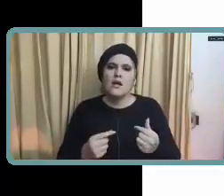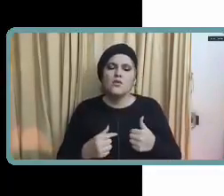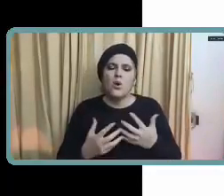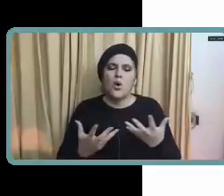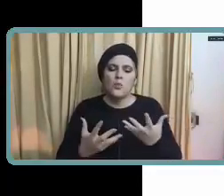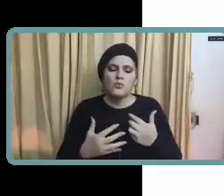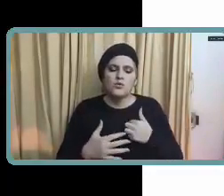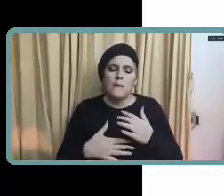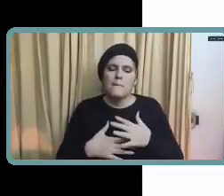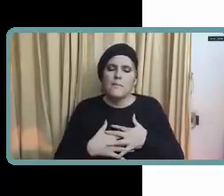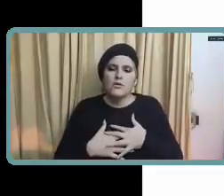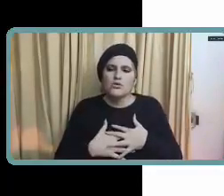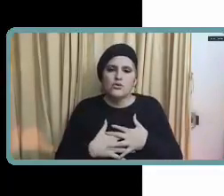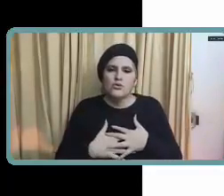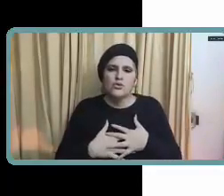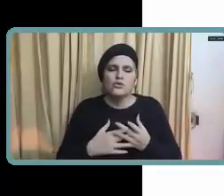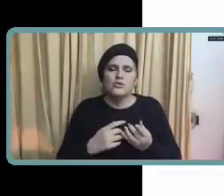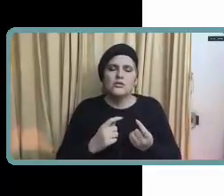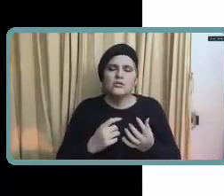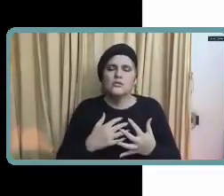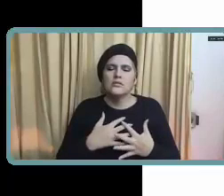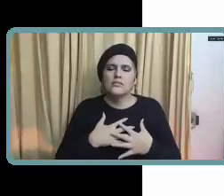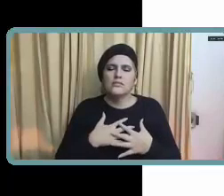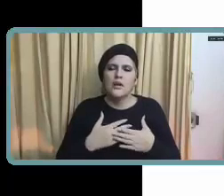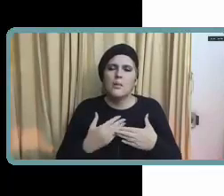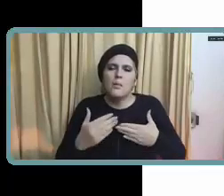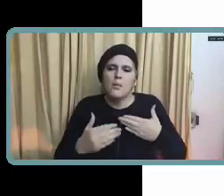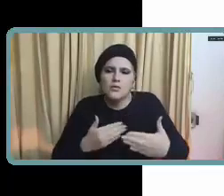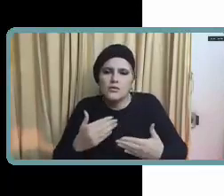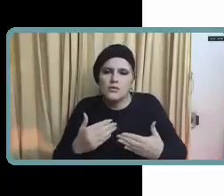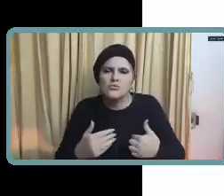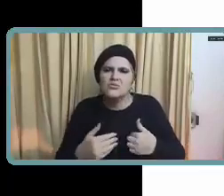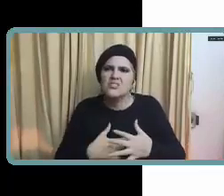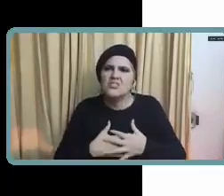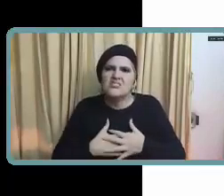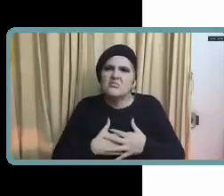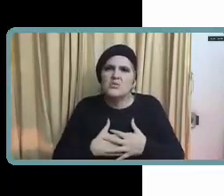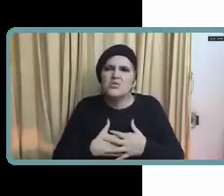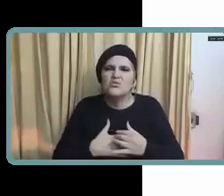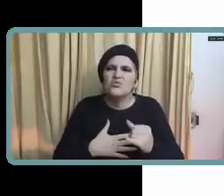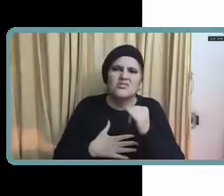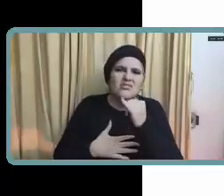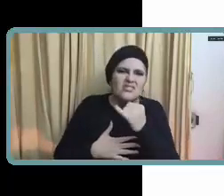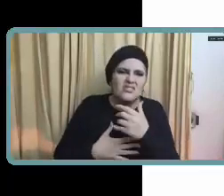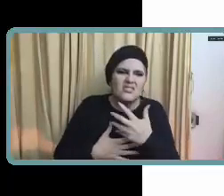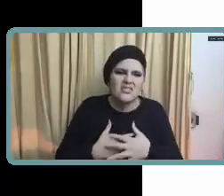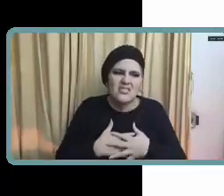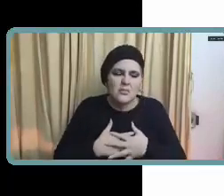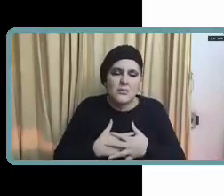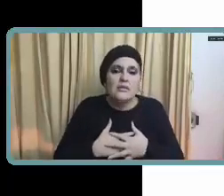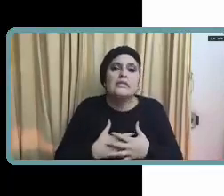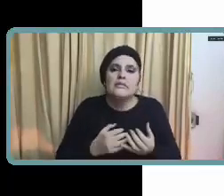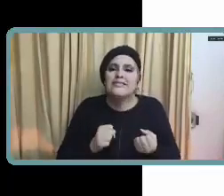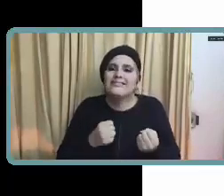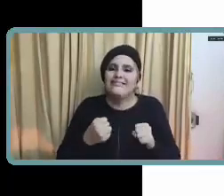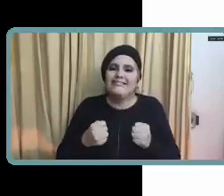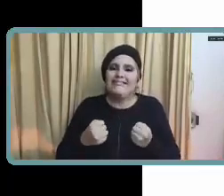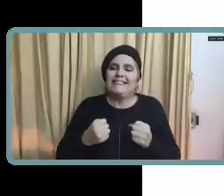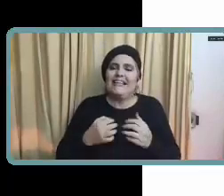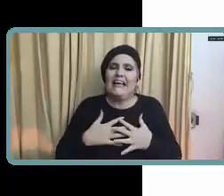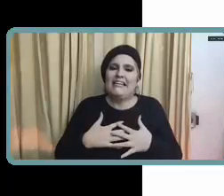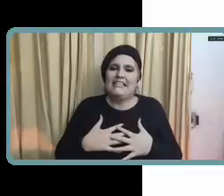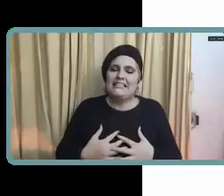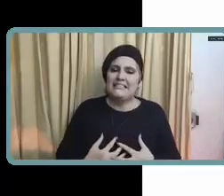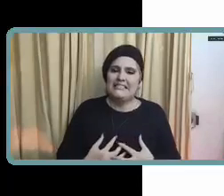procesar sentimientos. Si yo siento algo, pero no sé qué estoy sintiendo, eso me puede generar ansiedad. Por eso las personas